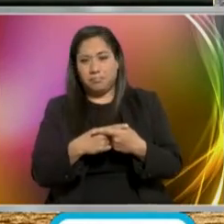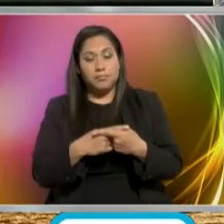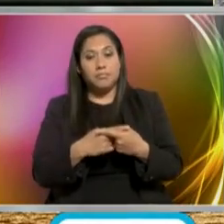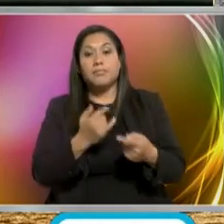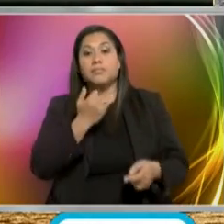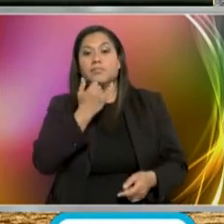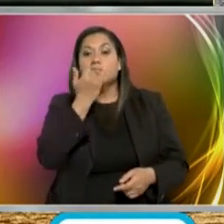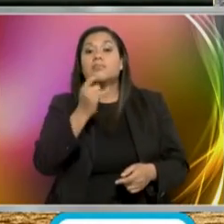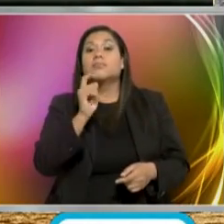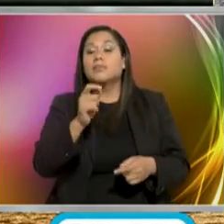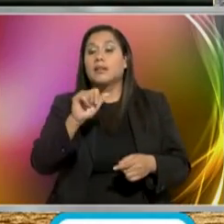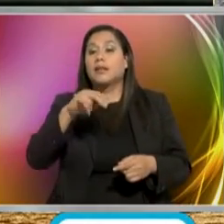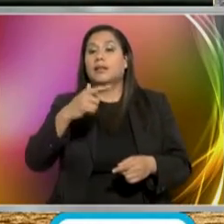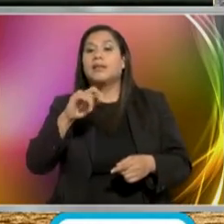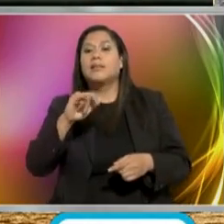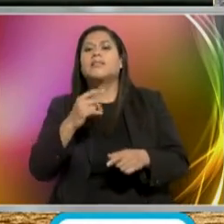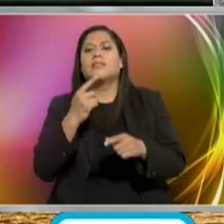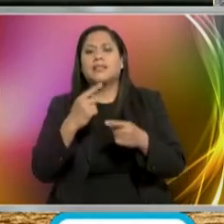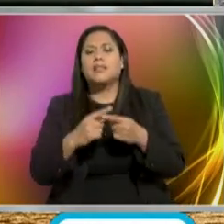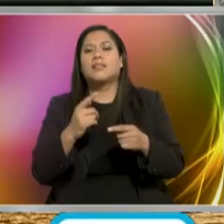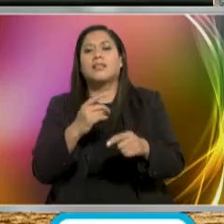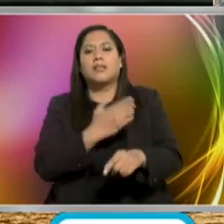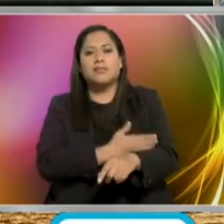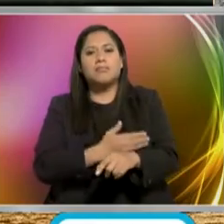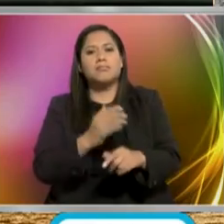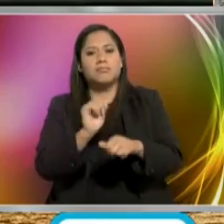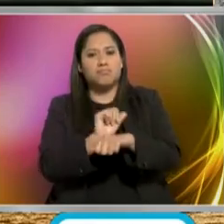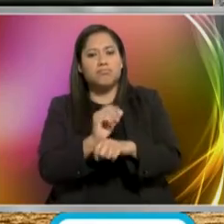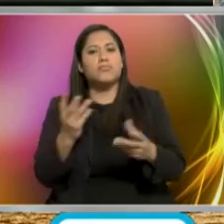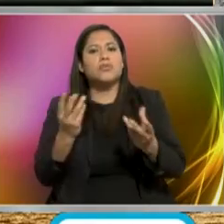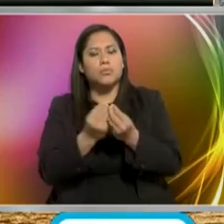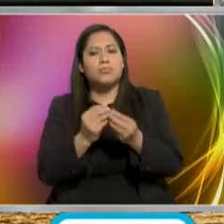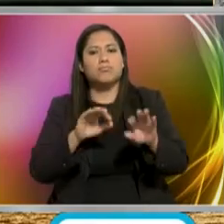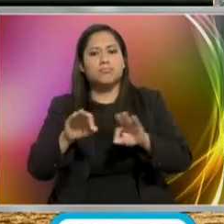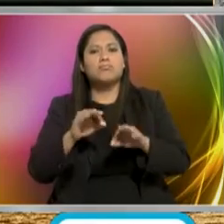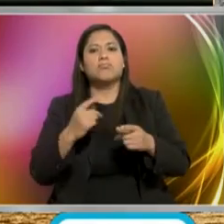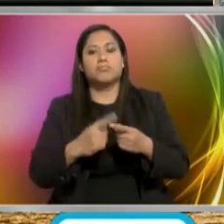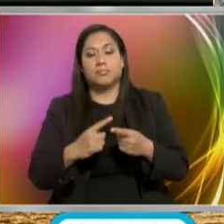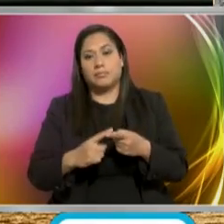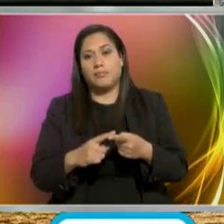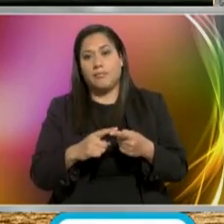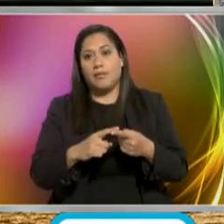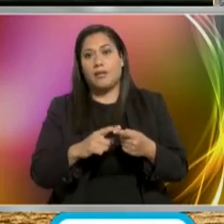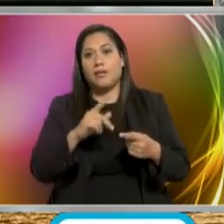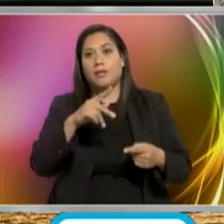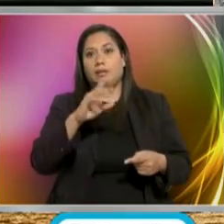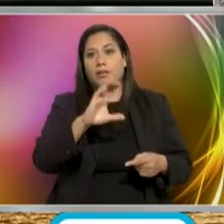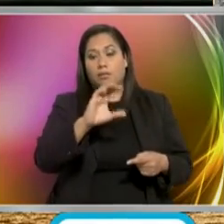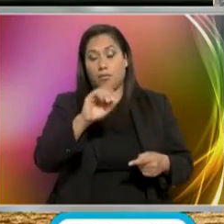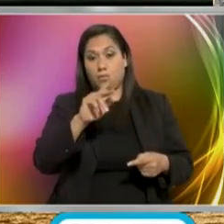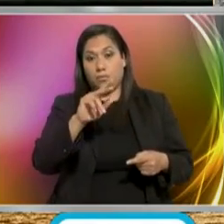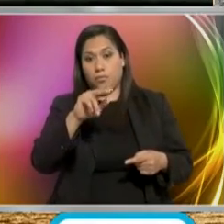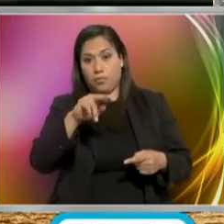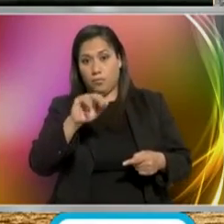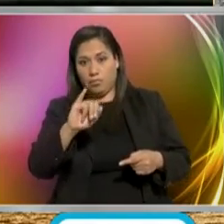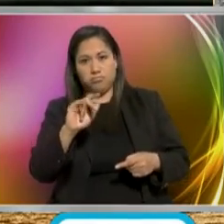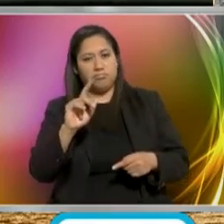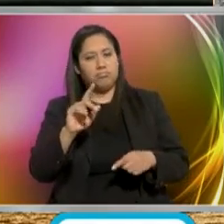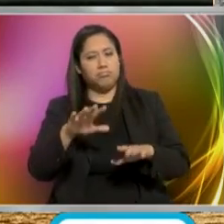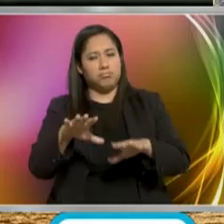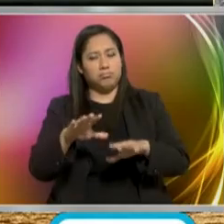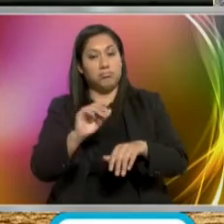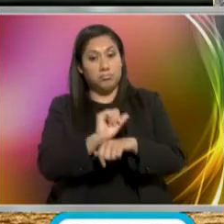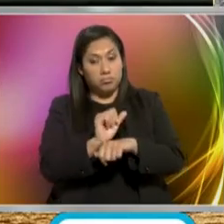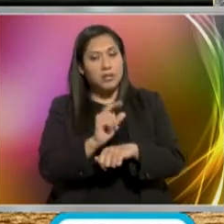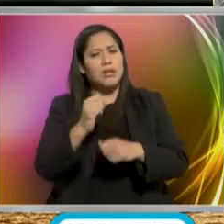¿quién comparte contigo escenario? ¿Quiénes son tus compañeros actores? Mira, pues está Connie Madera, que es una excelente actriz que ya